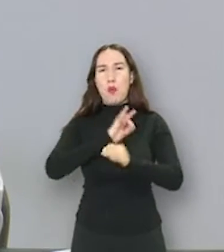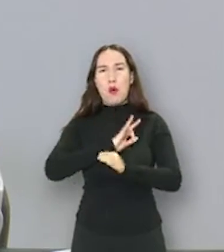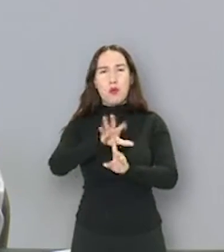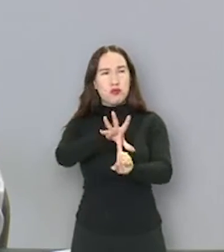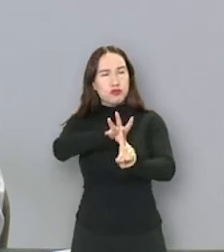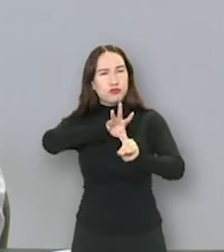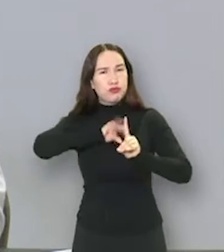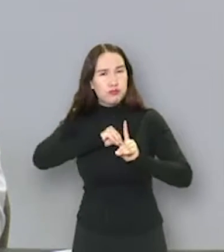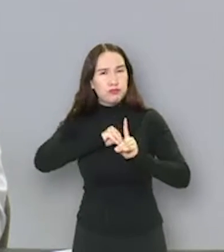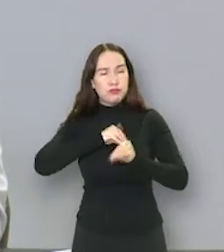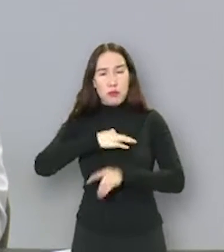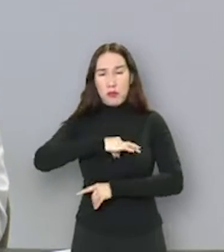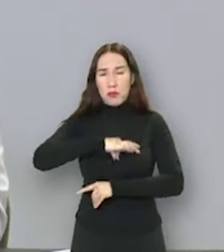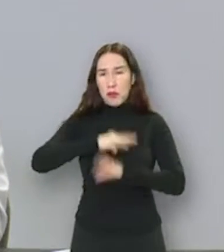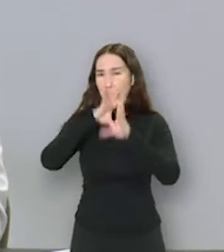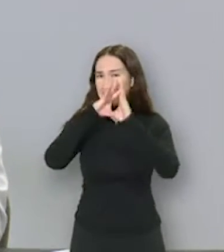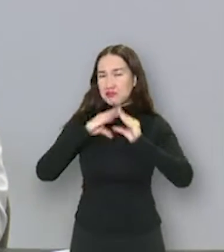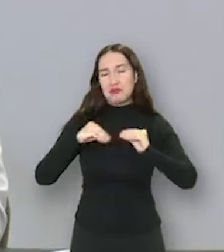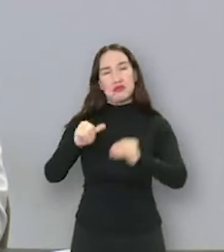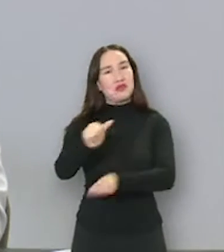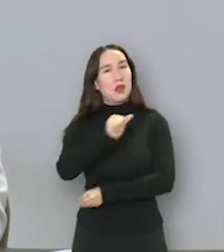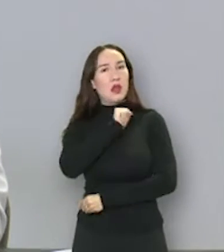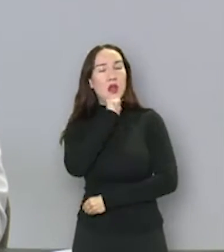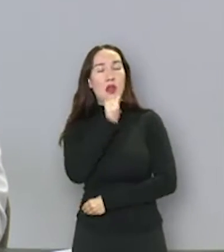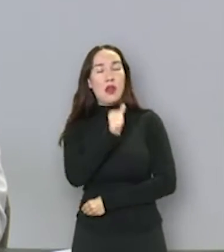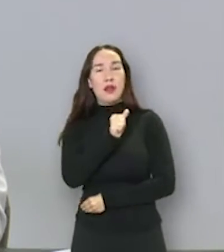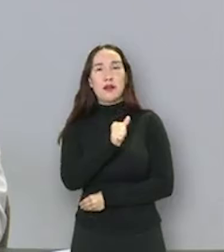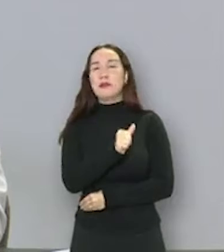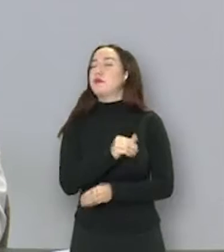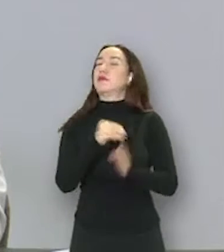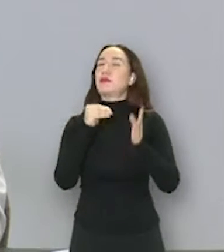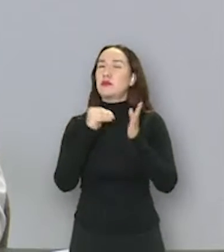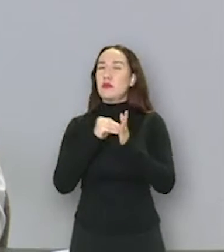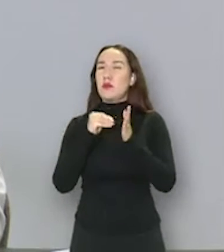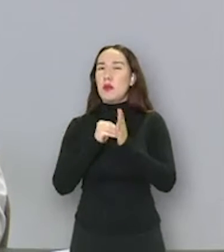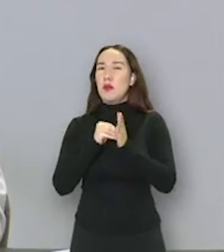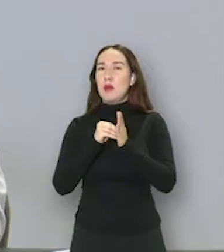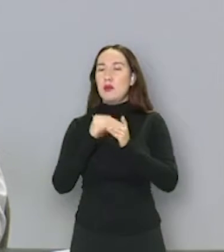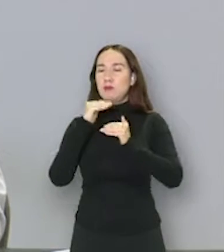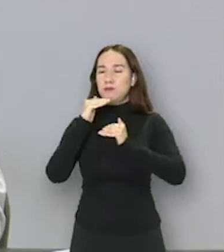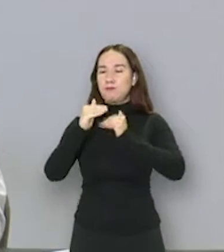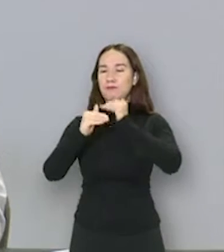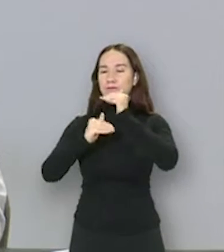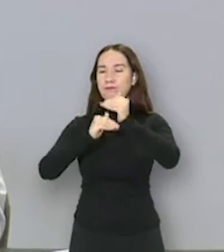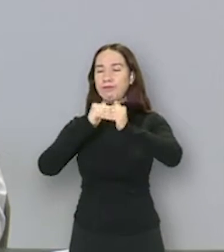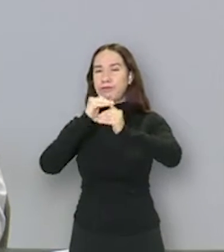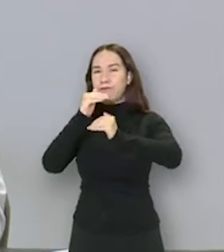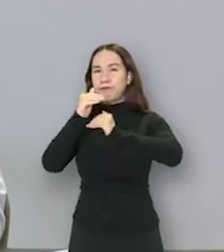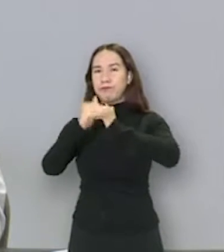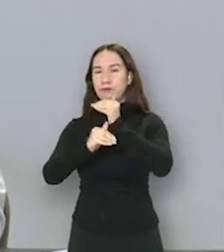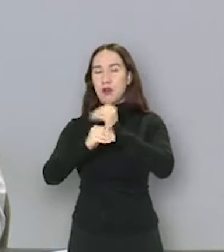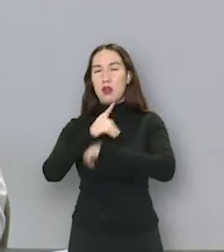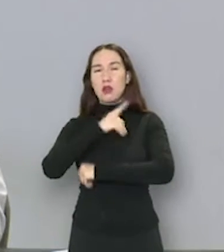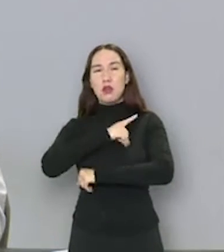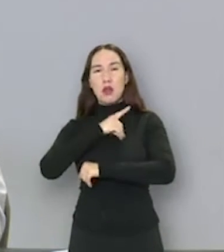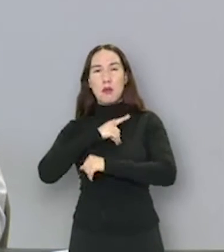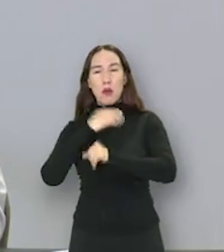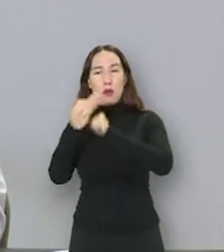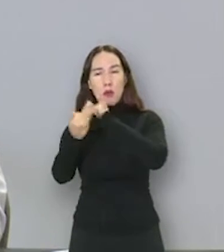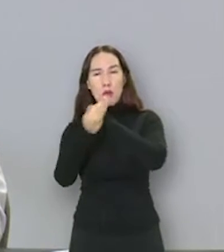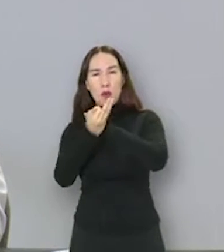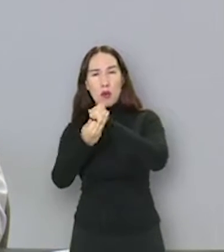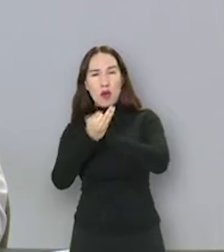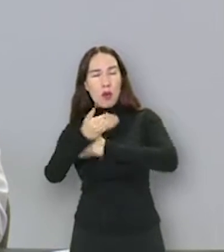y que aún en el avance de este semáforo tendremos que guardar todas las medidas de prevención de